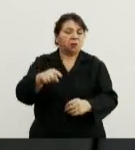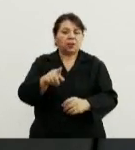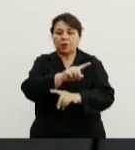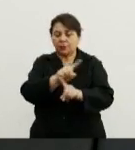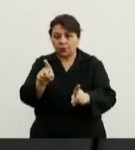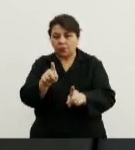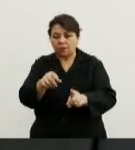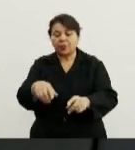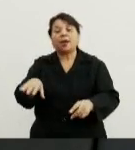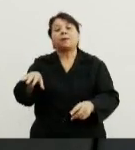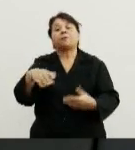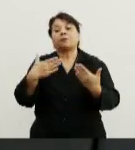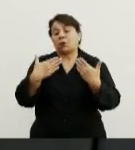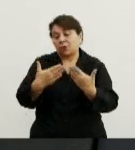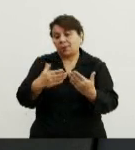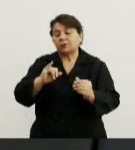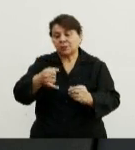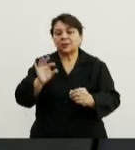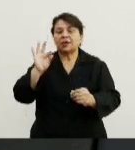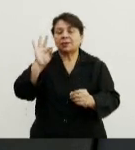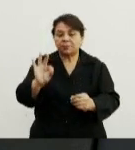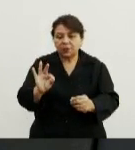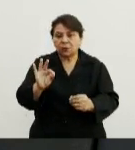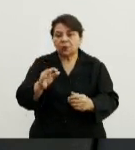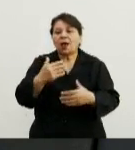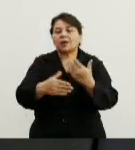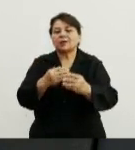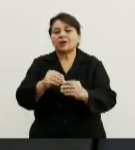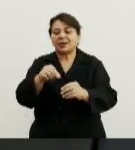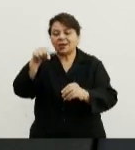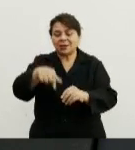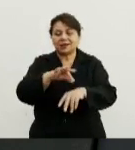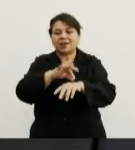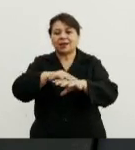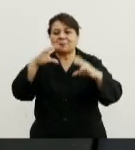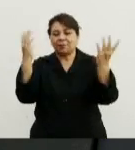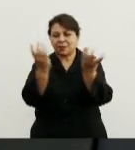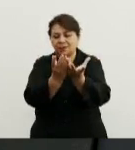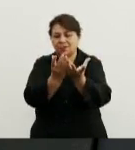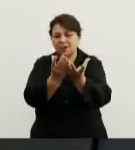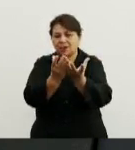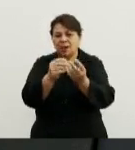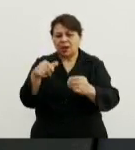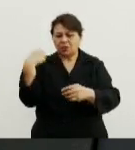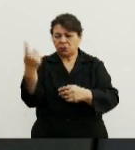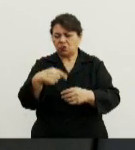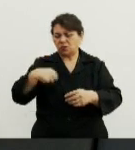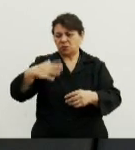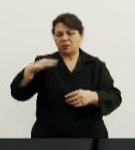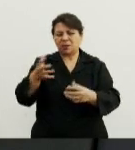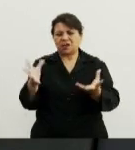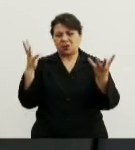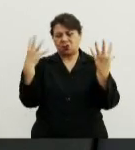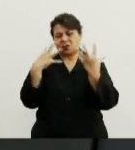entre todos podremos evitar que esta pandemia desmantele nuestras estructuras sociales y en este sentido